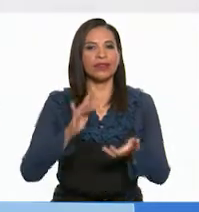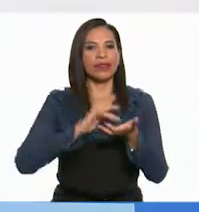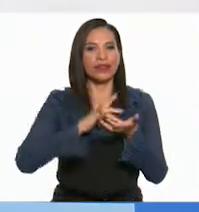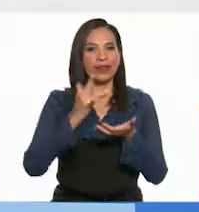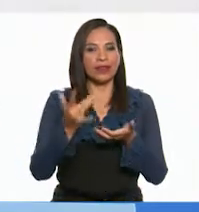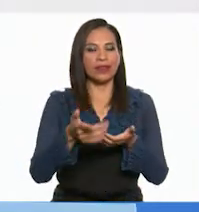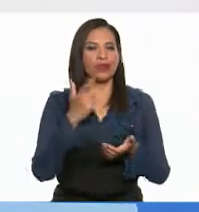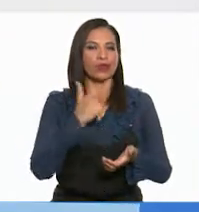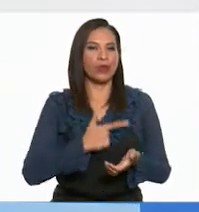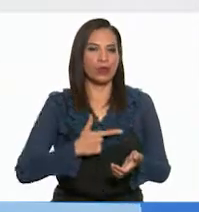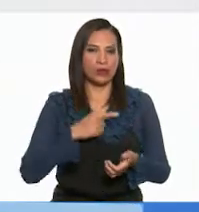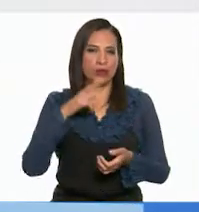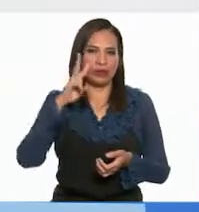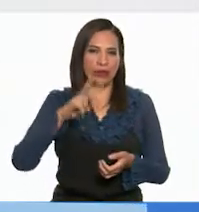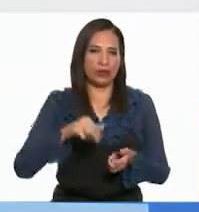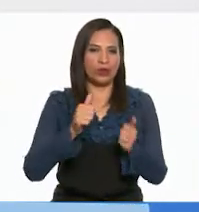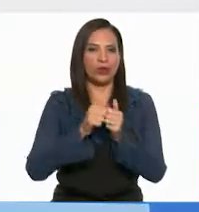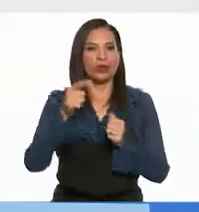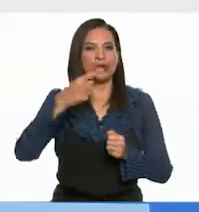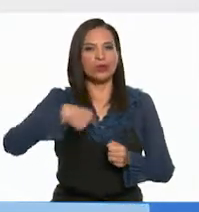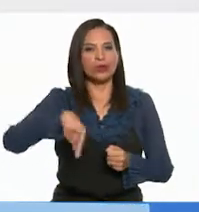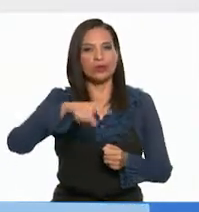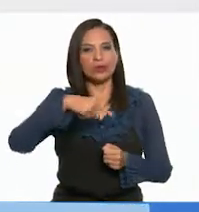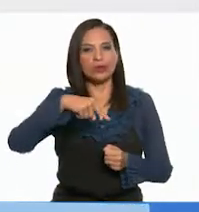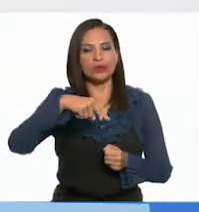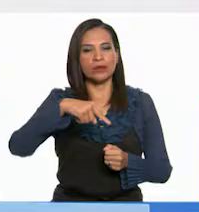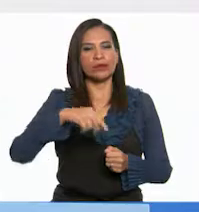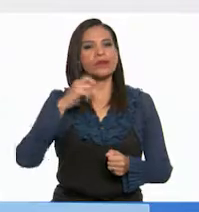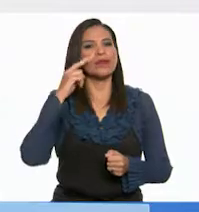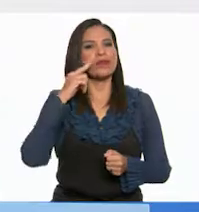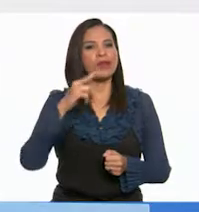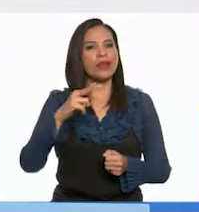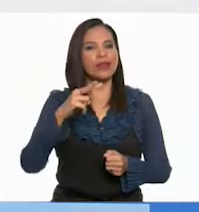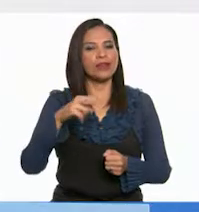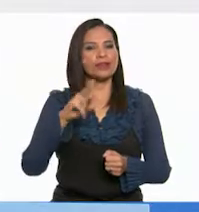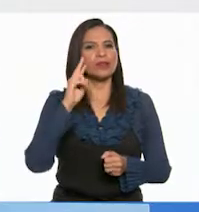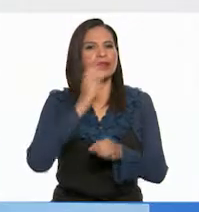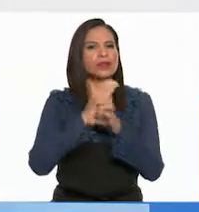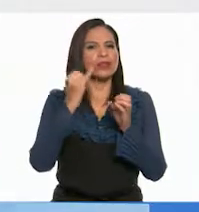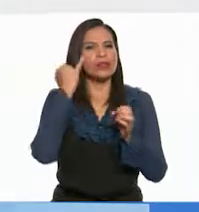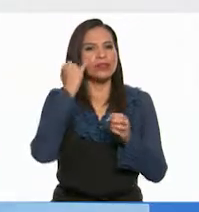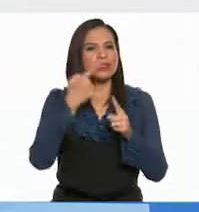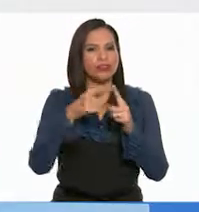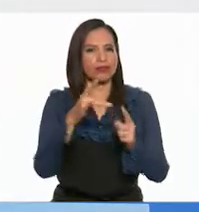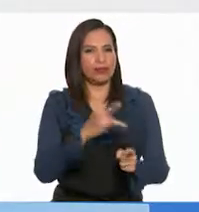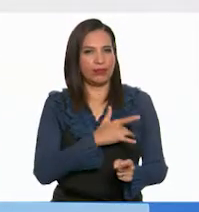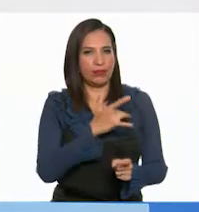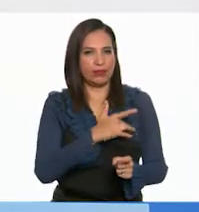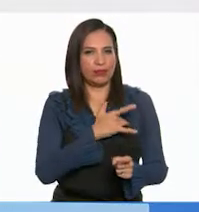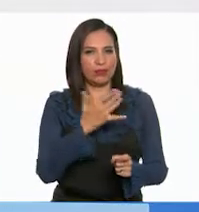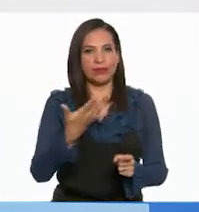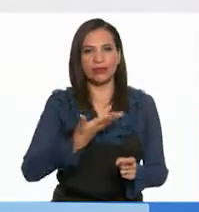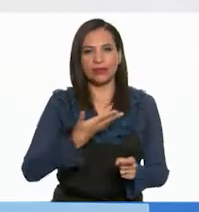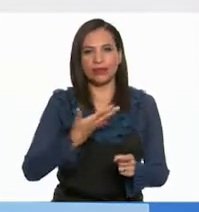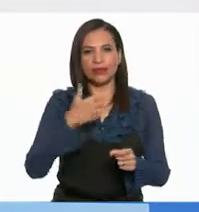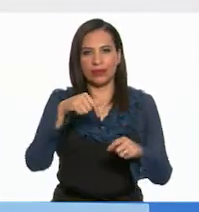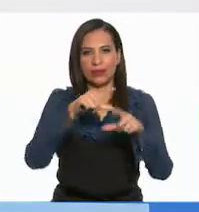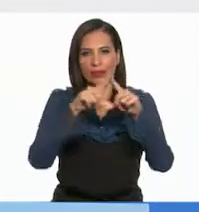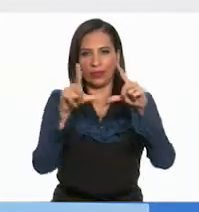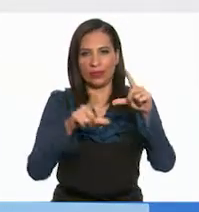Gracias, es un gusto de verdad estar con ustedes y ver que los ideales y sentimientos por tener una